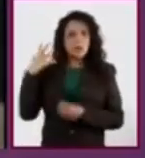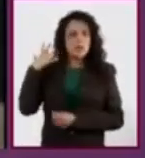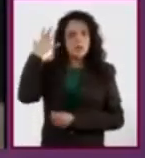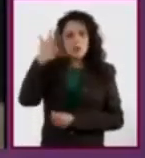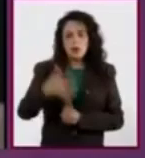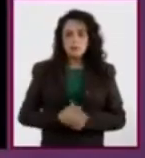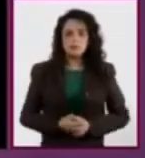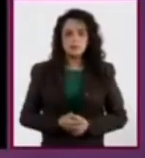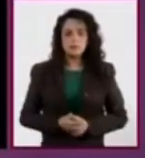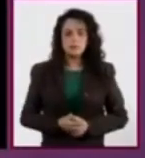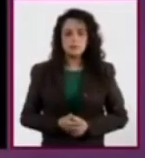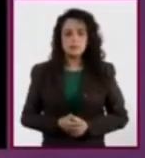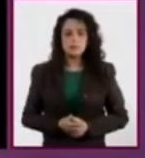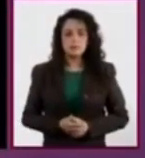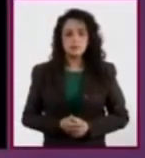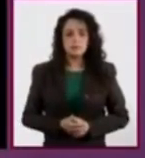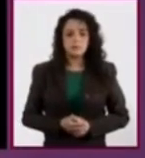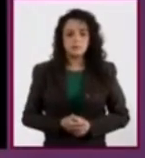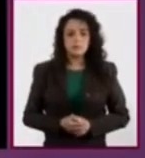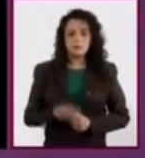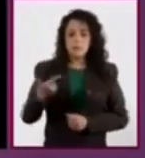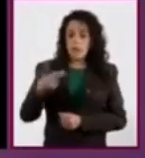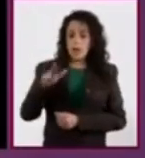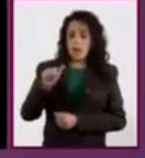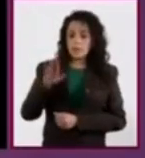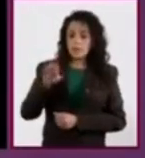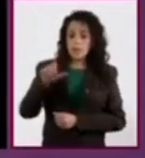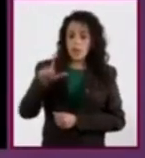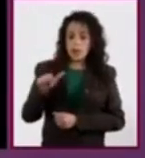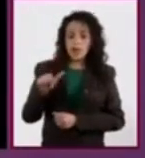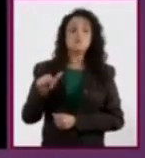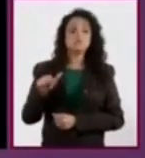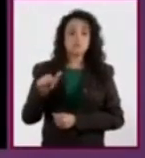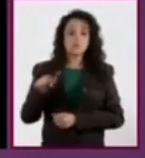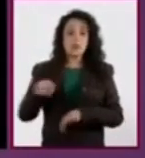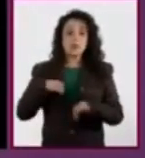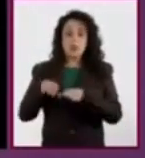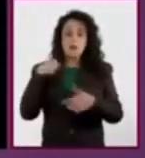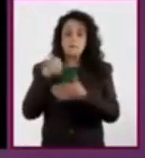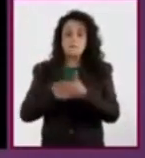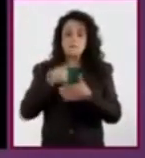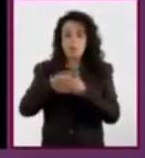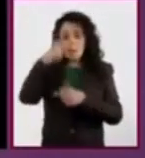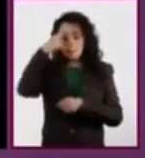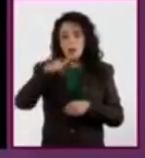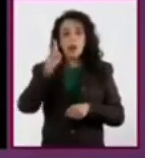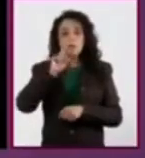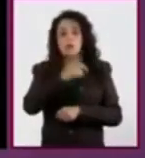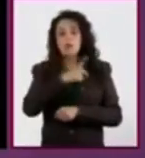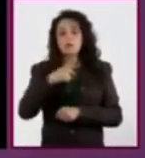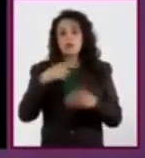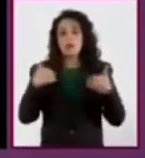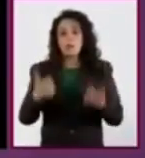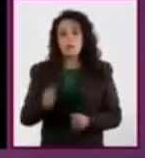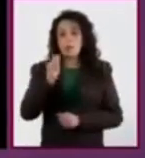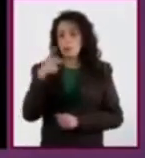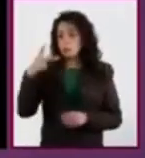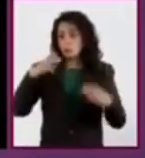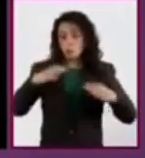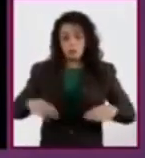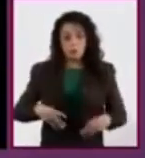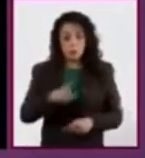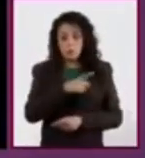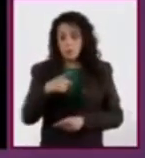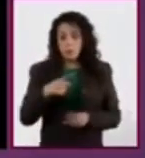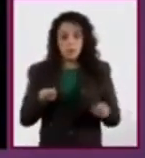activas. Graciela Hierro trabajó para que las mujeres reflexionaran acerca de la posesión y control de su cuerpo,